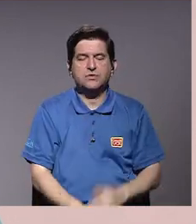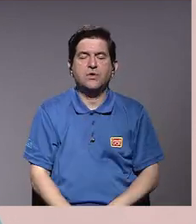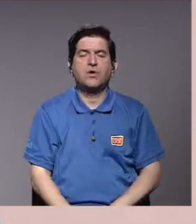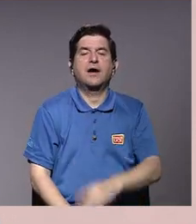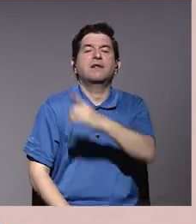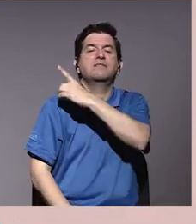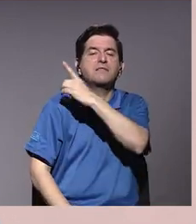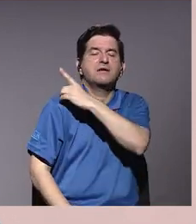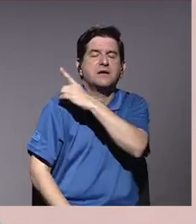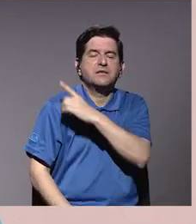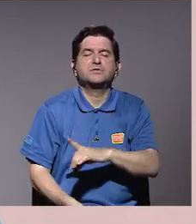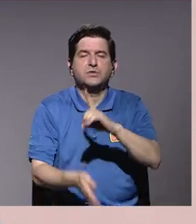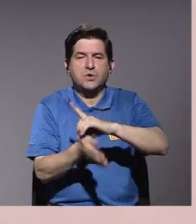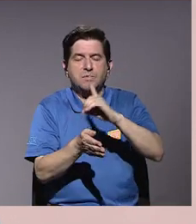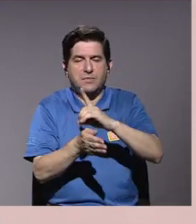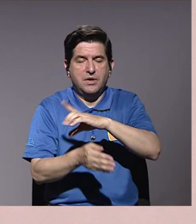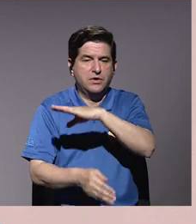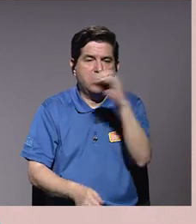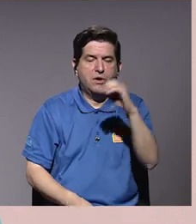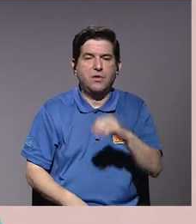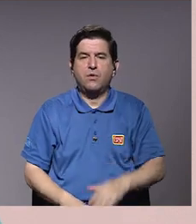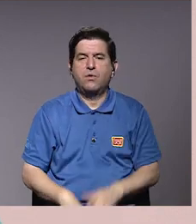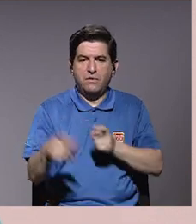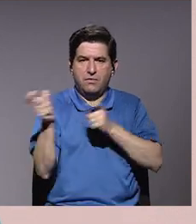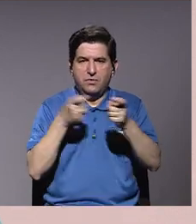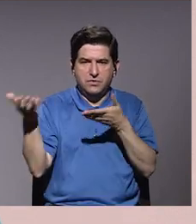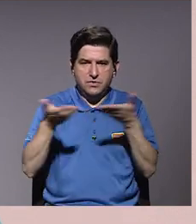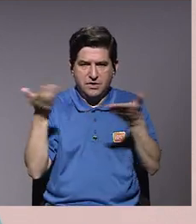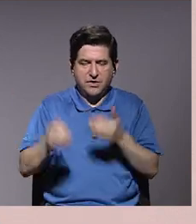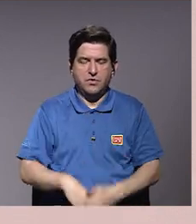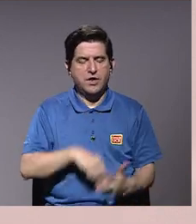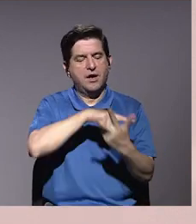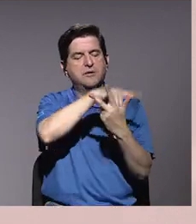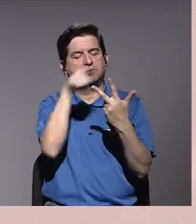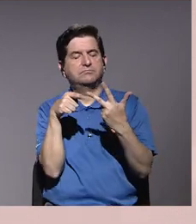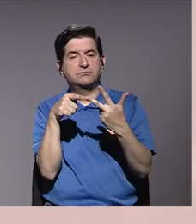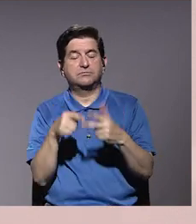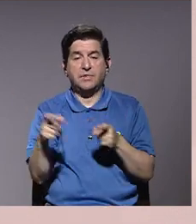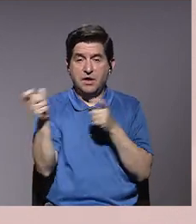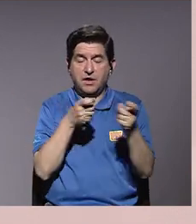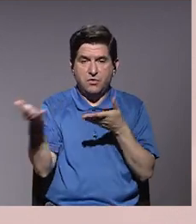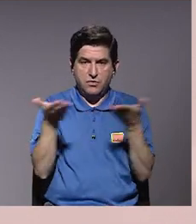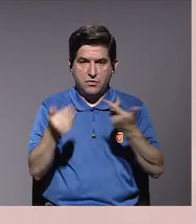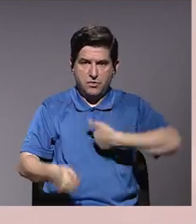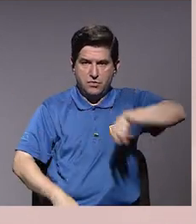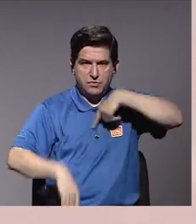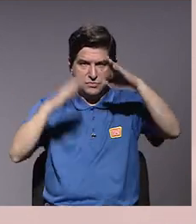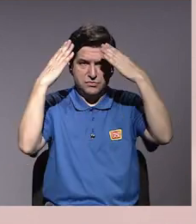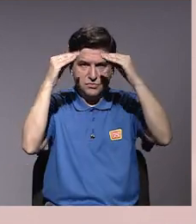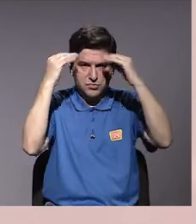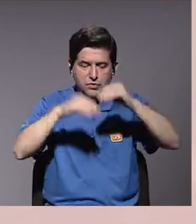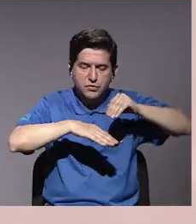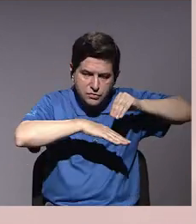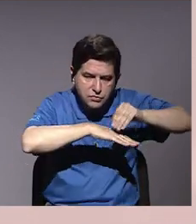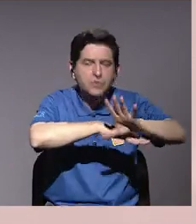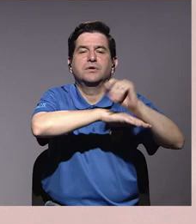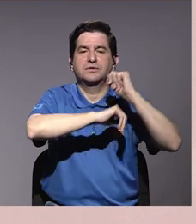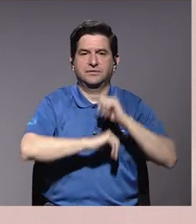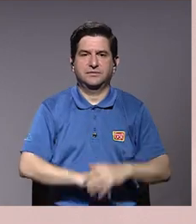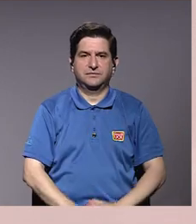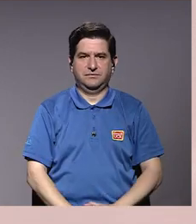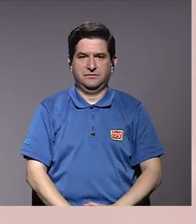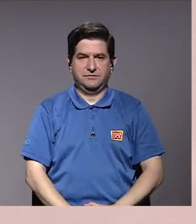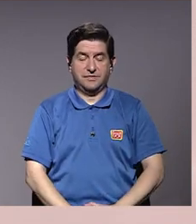acudir a la dirección médica o puede acudir a la Contraloría de Servicios. En la Contraloría de Servicios nosotros le brindamos información y los